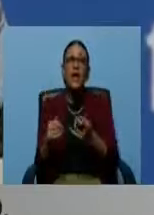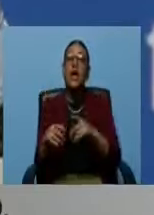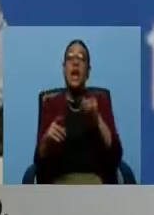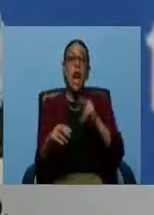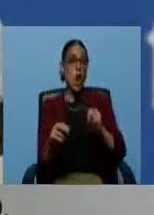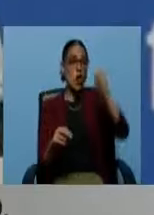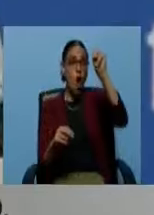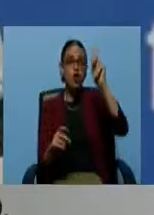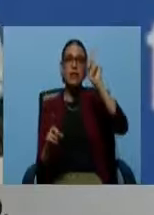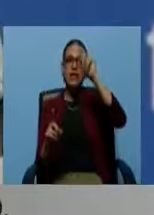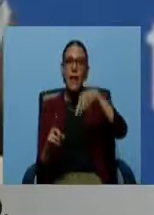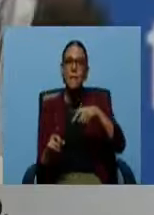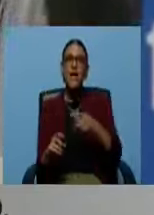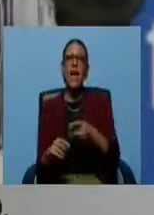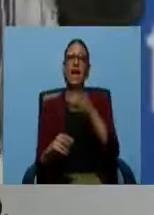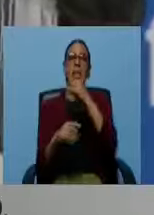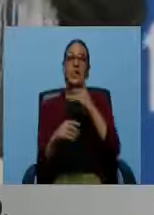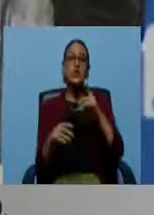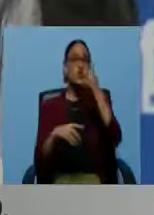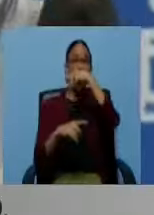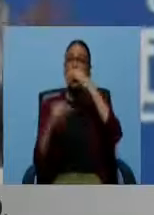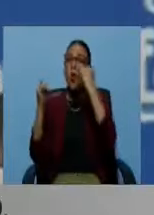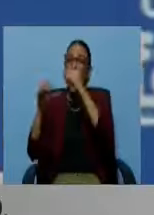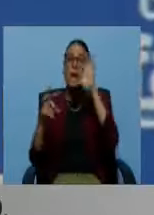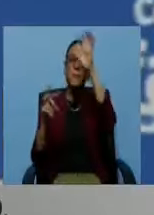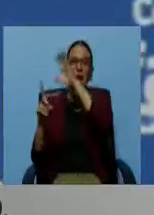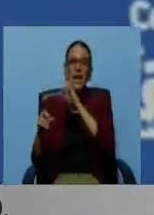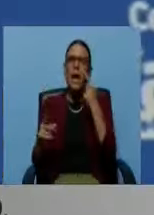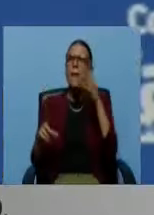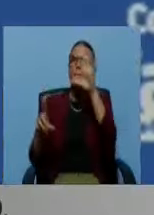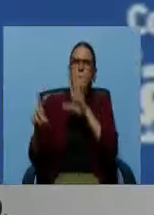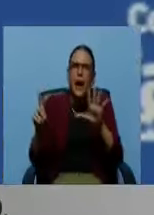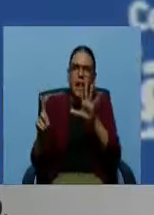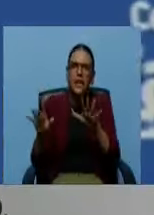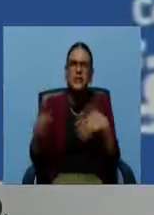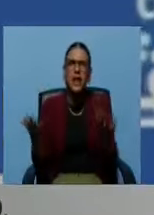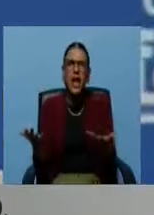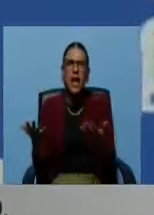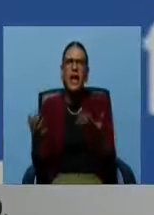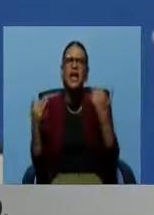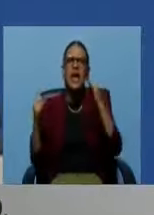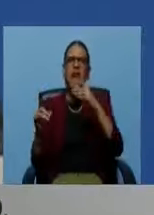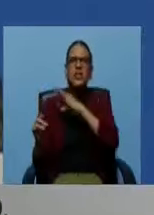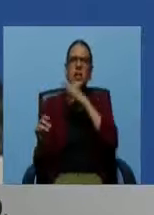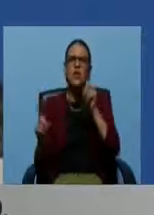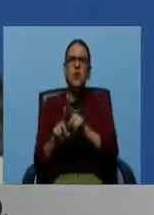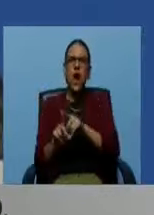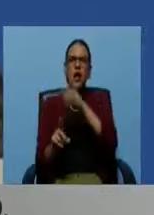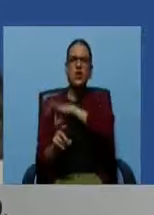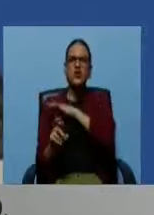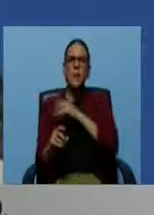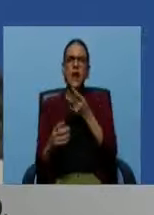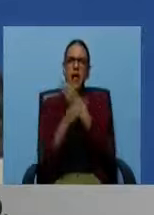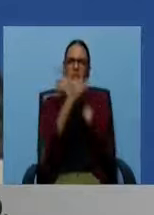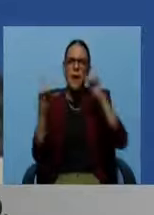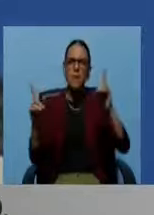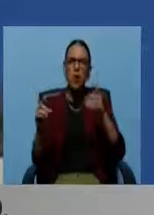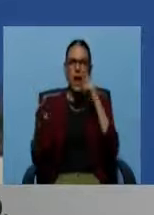norte, en Dinamarca, Suecia, Finlandia, donde parecía que la socialdemocracia era